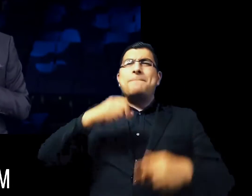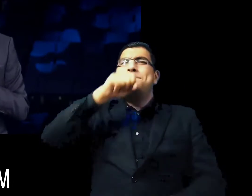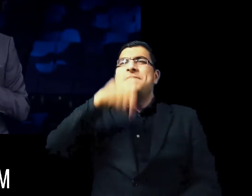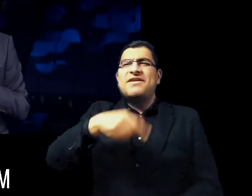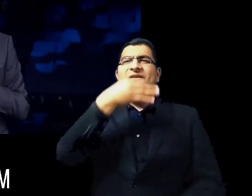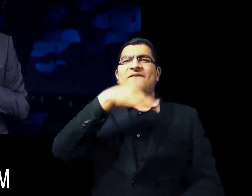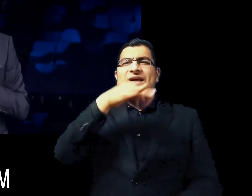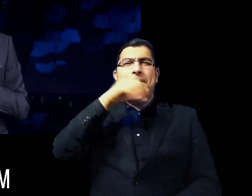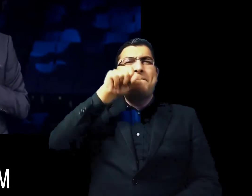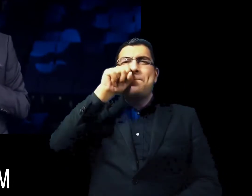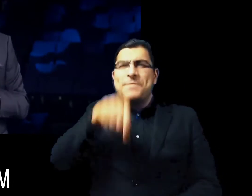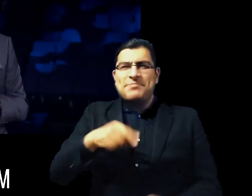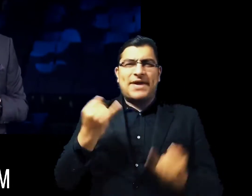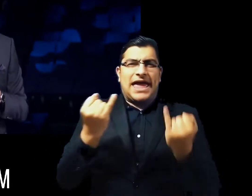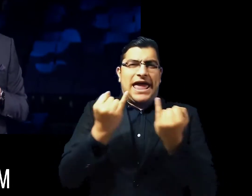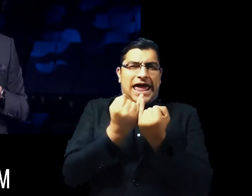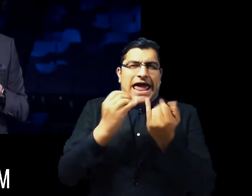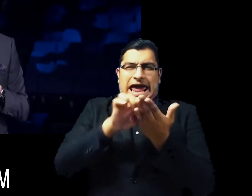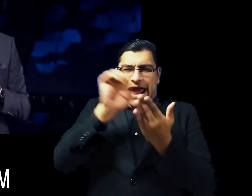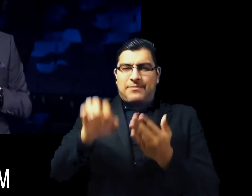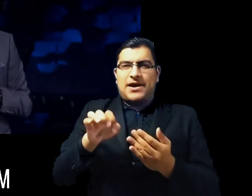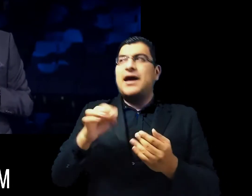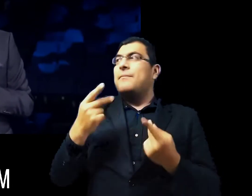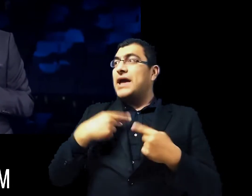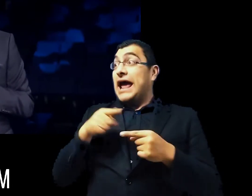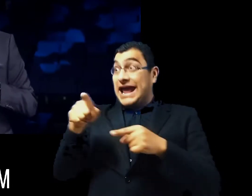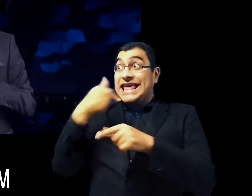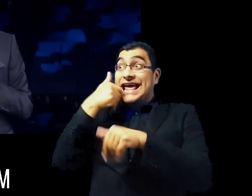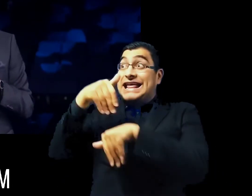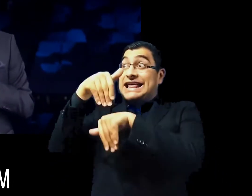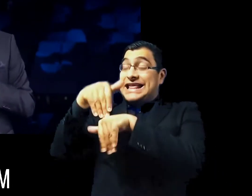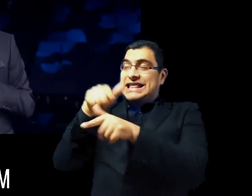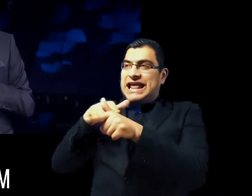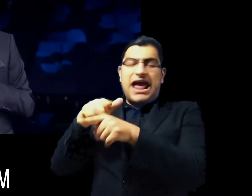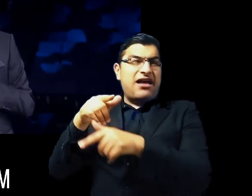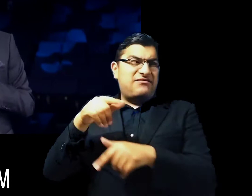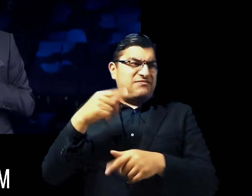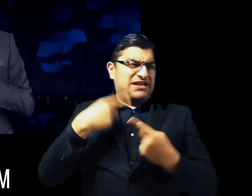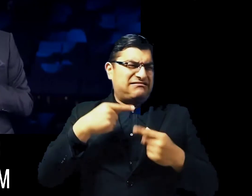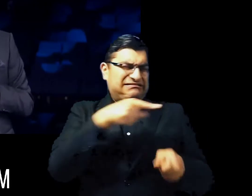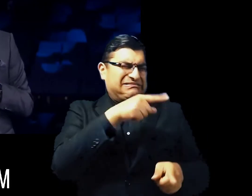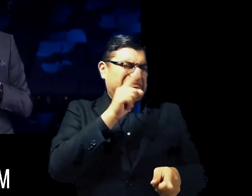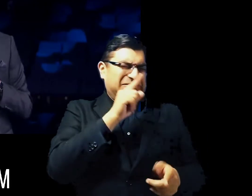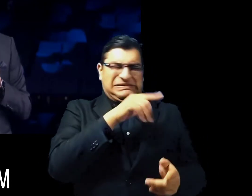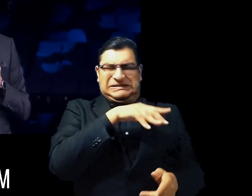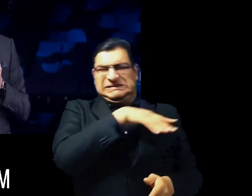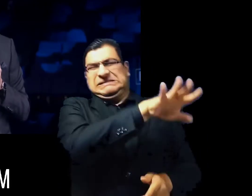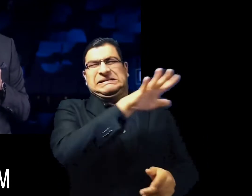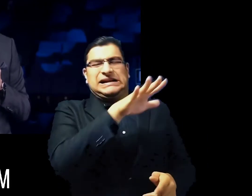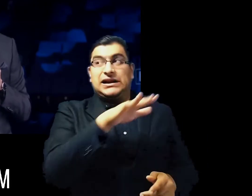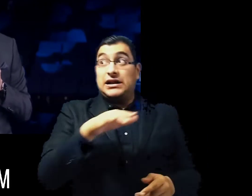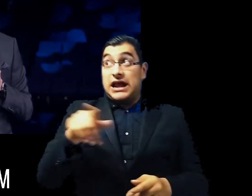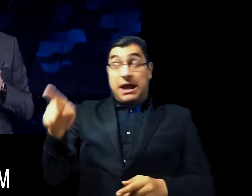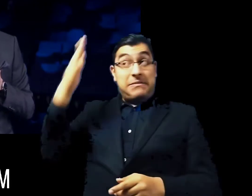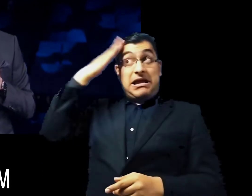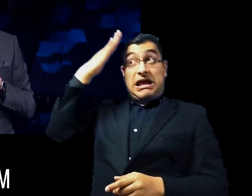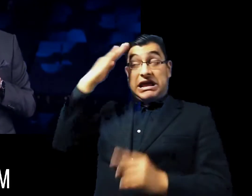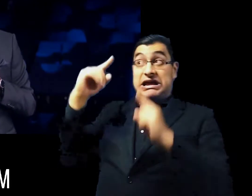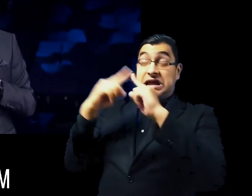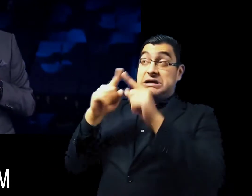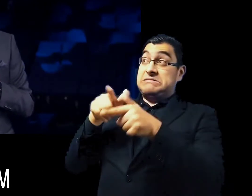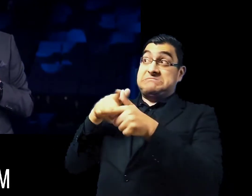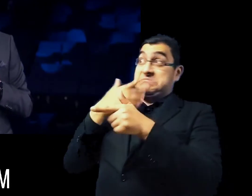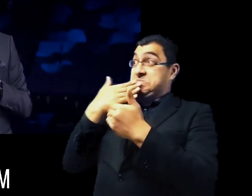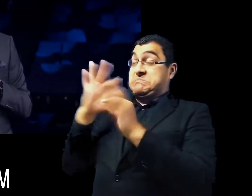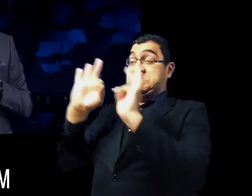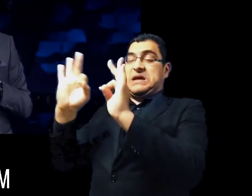en la misma celebración. A él quieren seguirlo, a ella la degradan. Él es el líder de la iglesia, ella